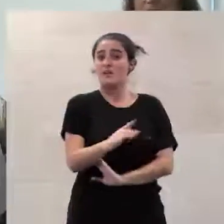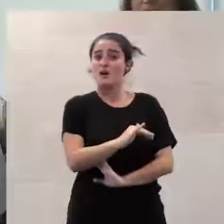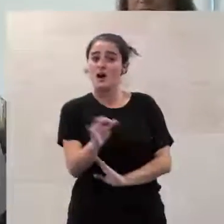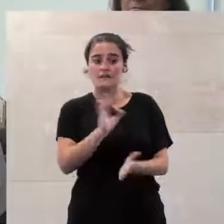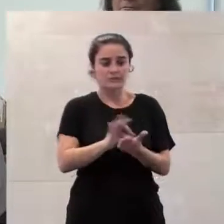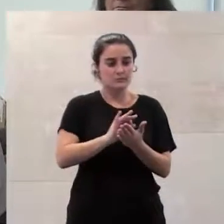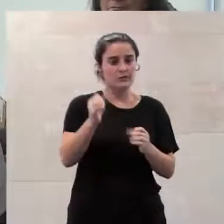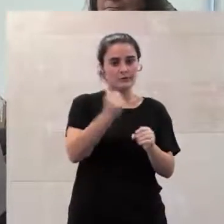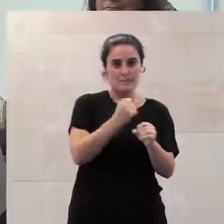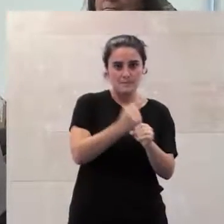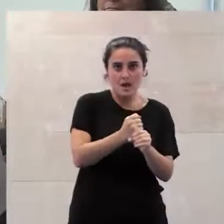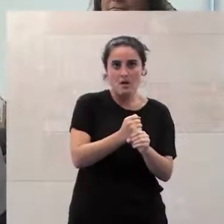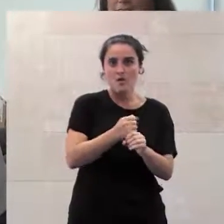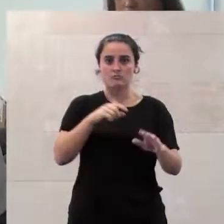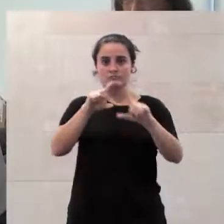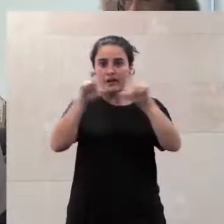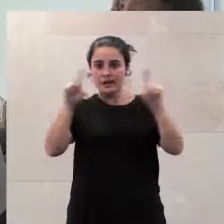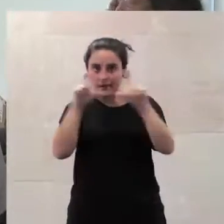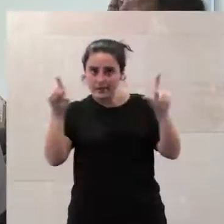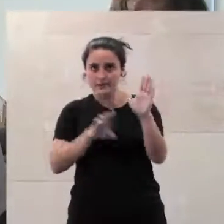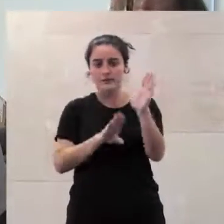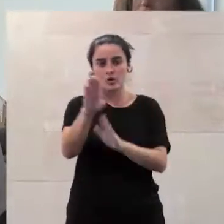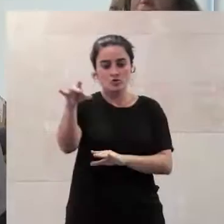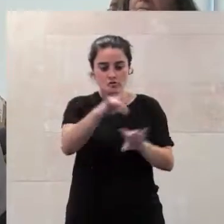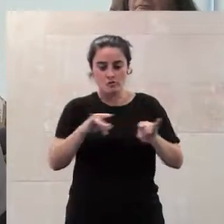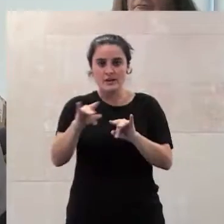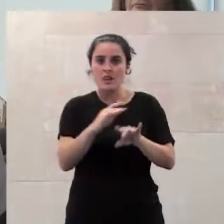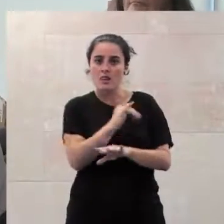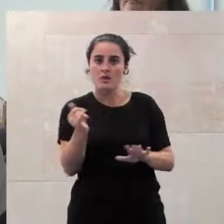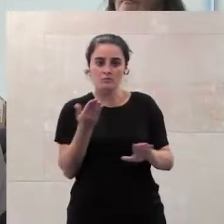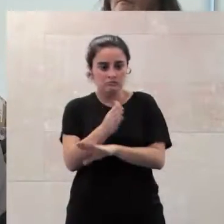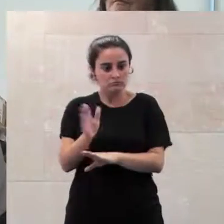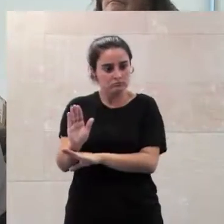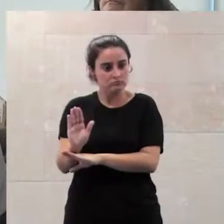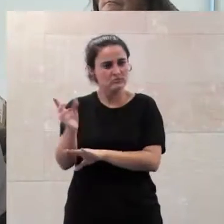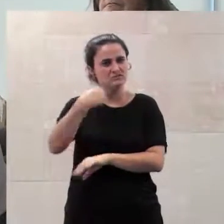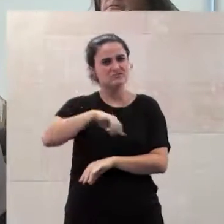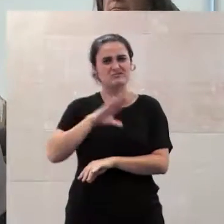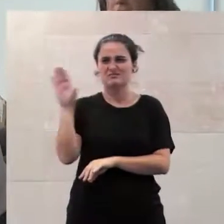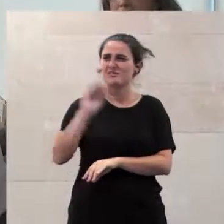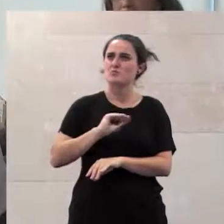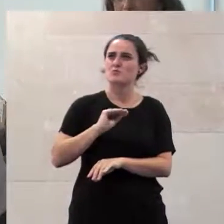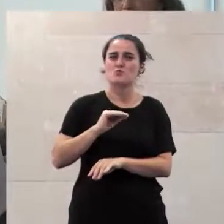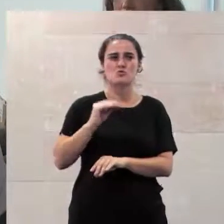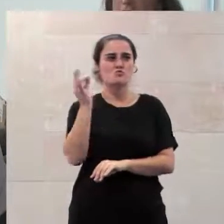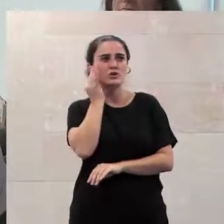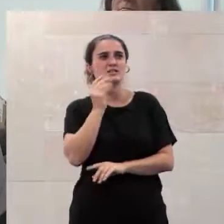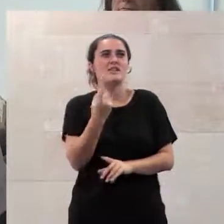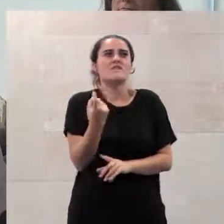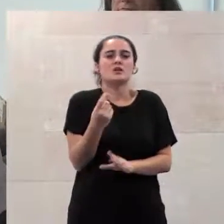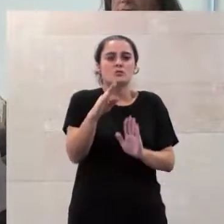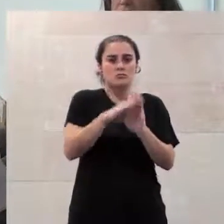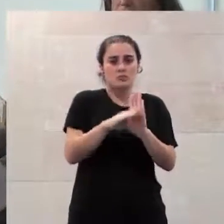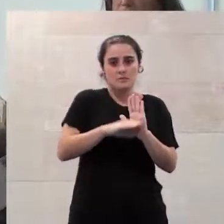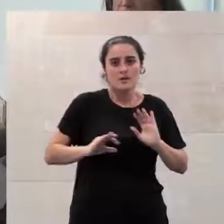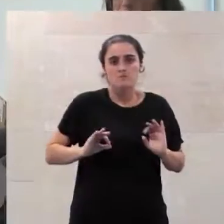empleo, las agencias de desarrollo comarcal, etcétera, pero yo entiendo y entendemos que las mujeres necesitamos programas específicos,